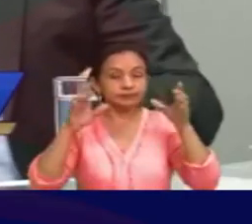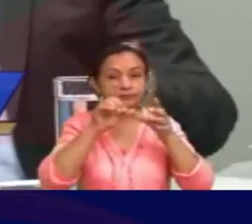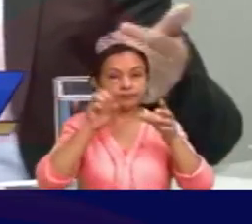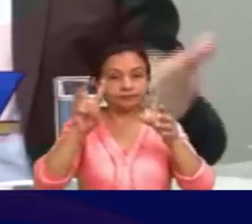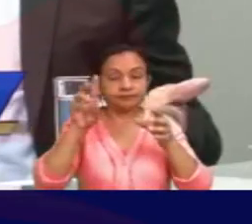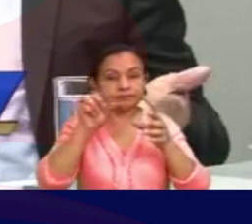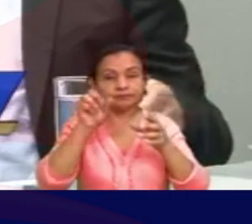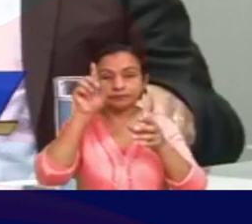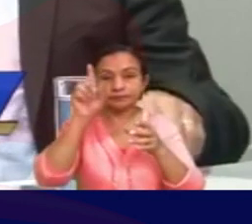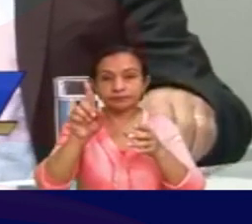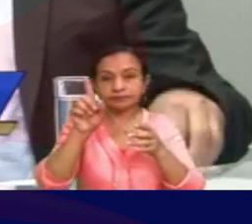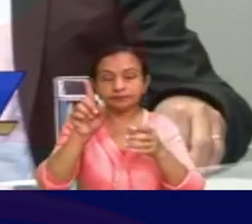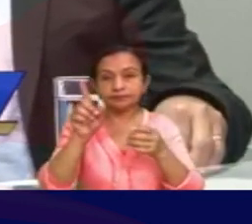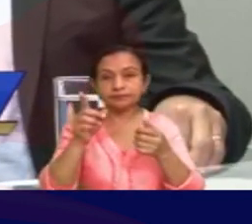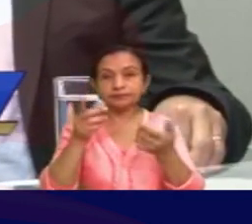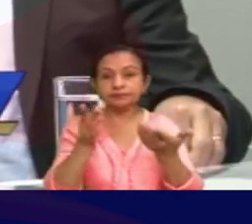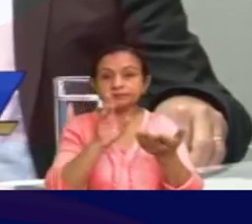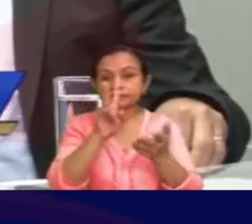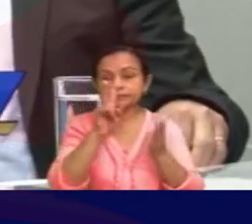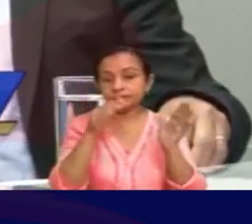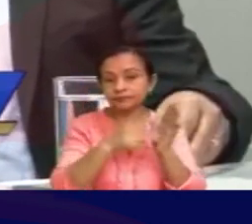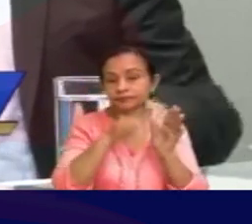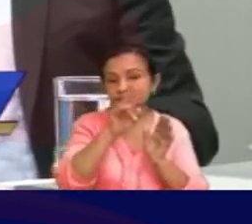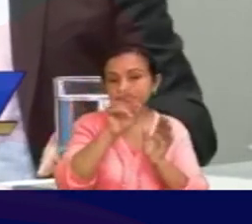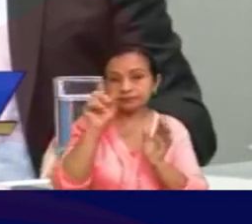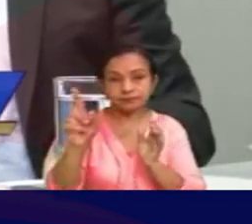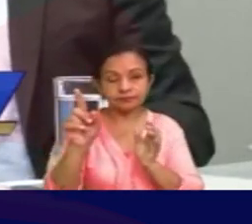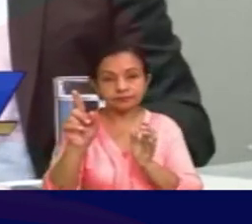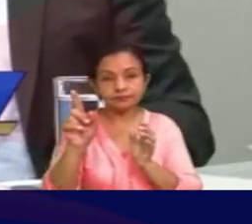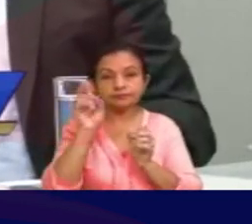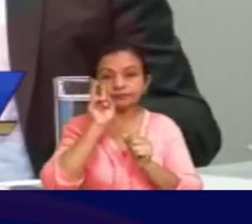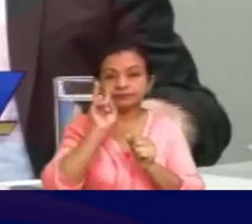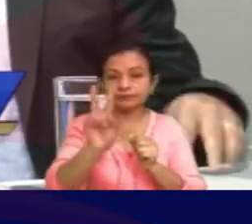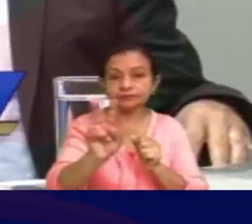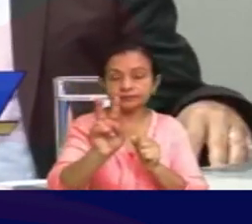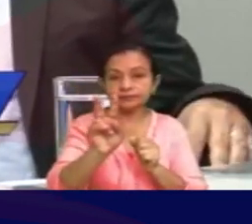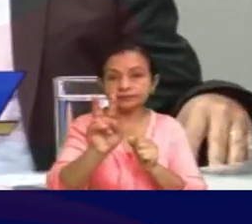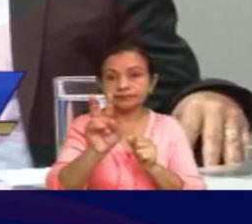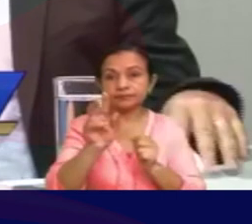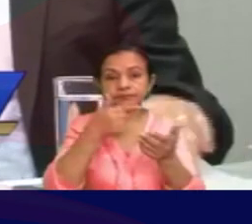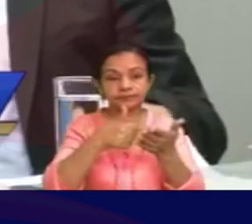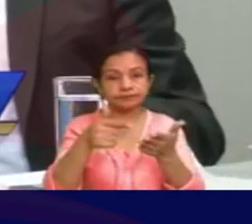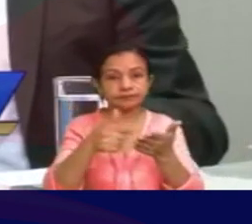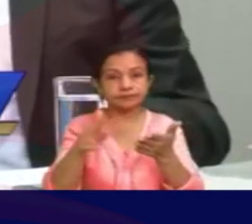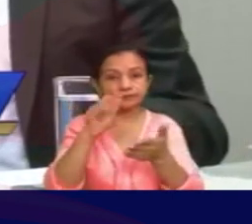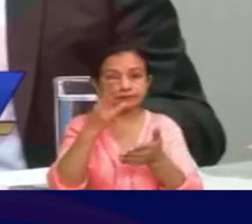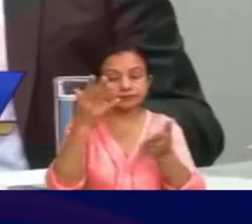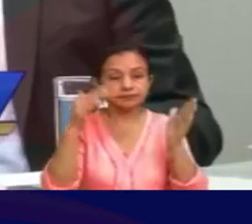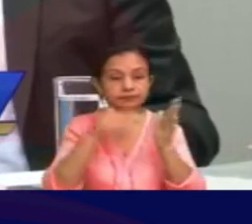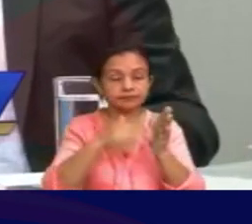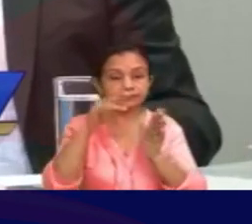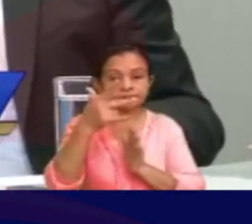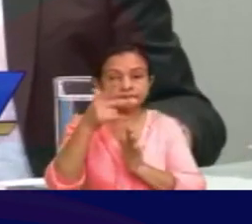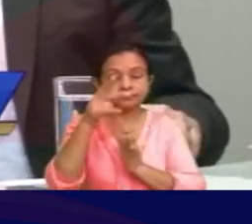13.1 con respecto al 2021, observamos a dónde iría el gasto, que es